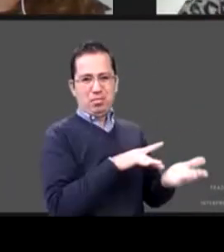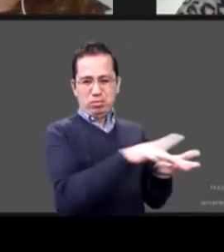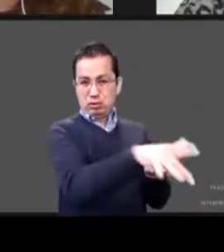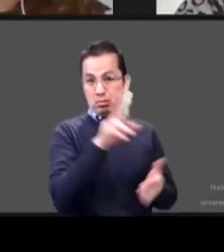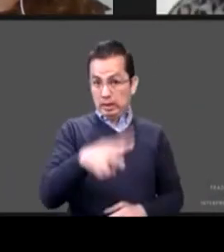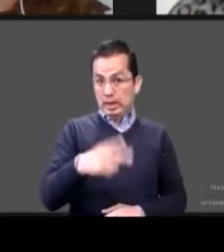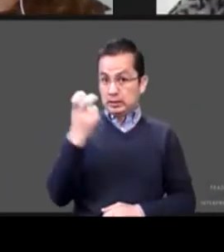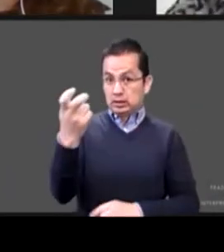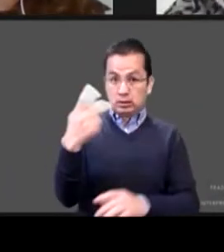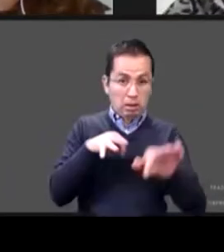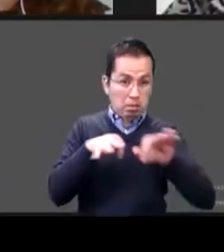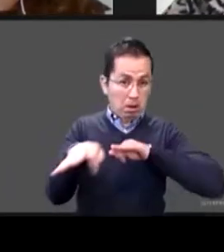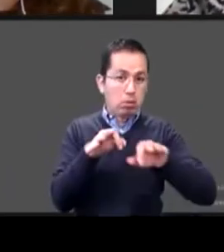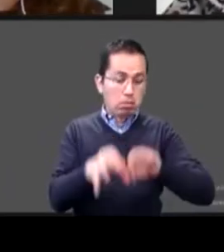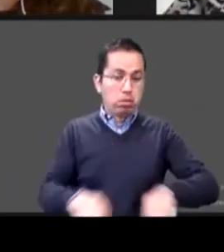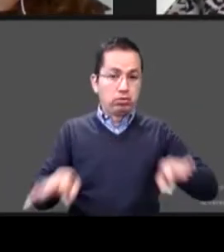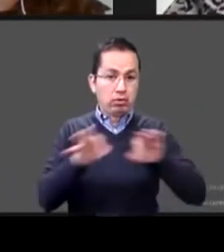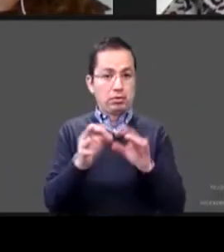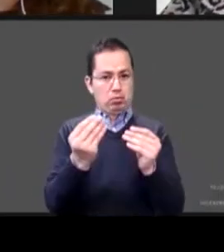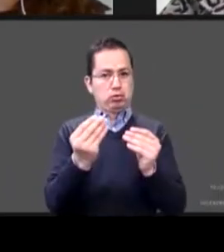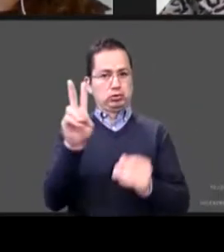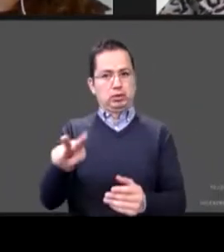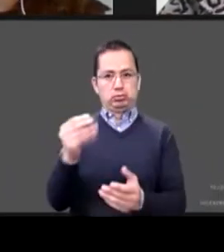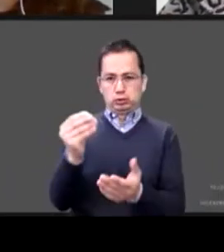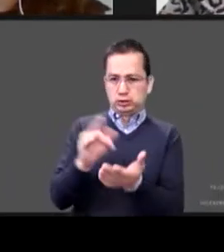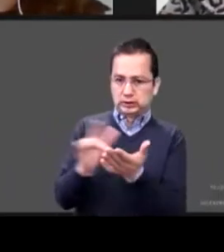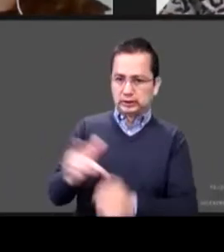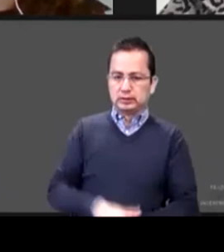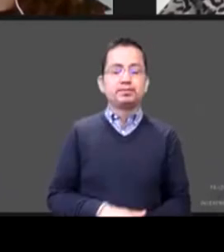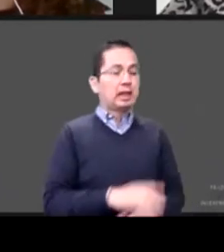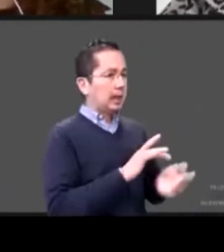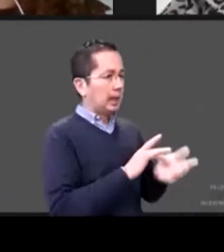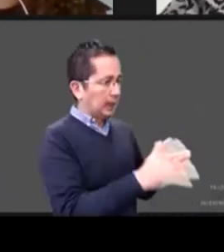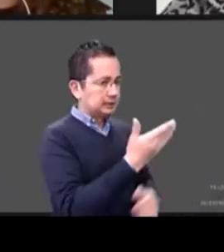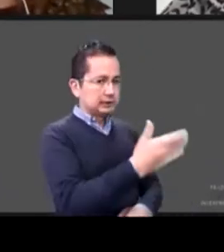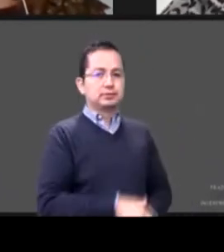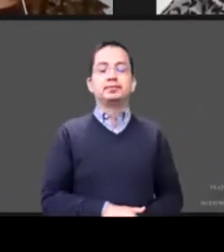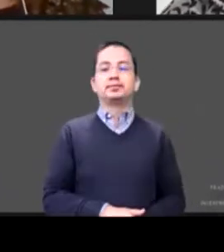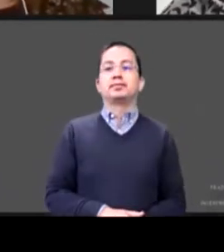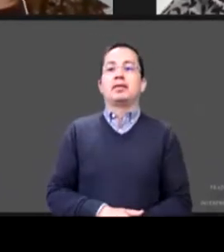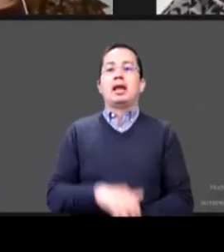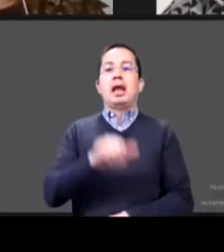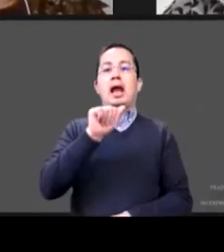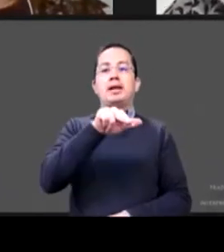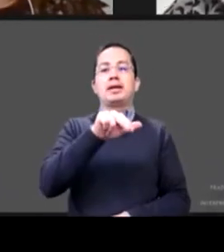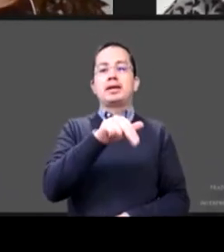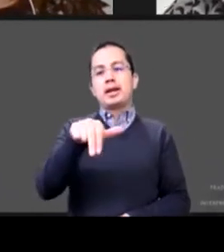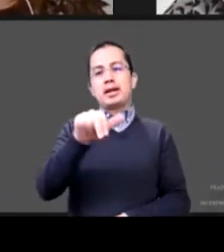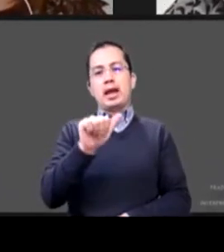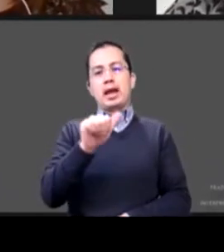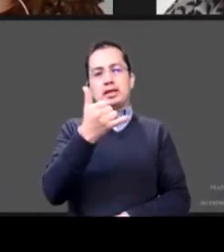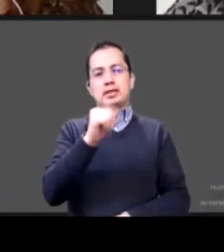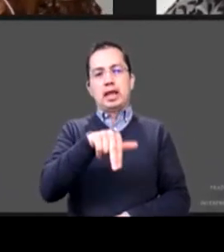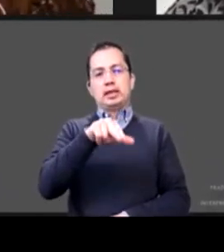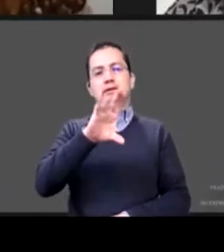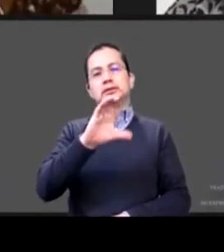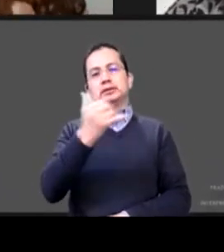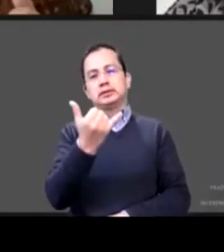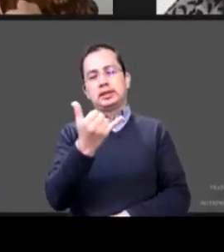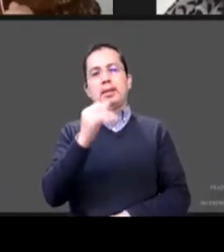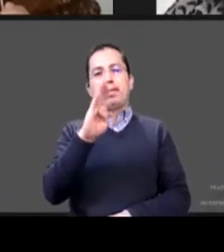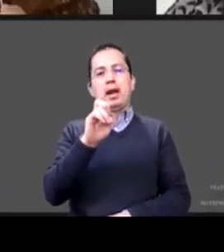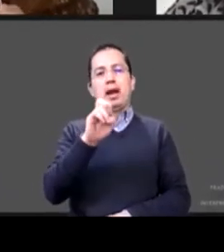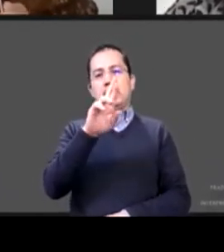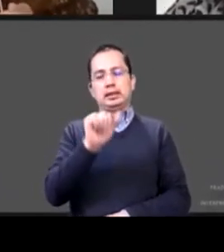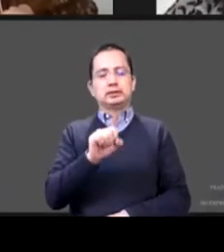Muchas gracias. A ti. Ana Yancy Varas, cuéntanos ahora qué hace Early Institute,